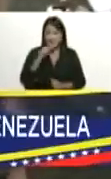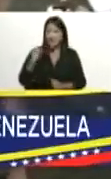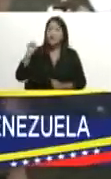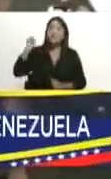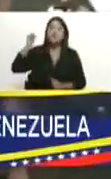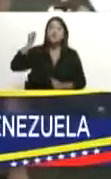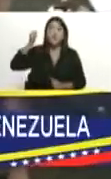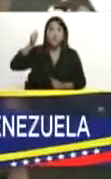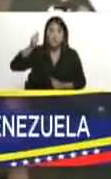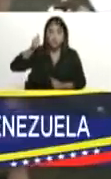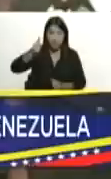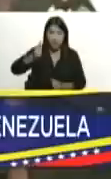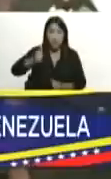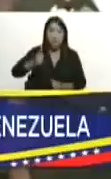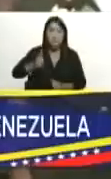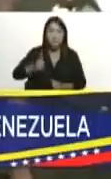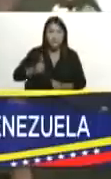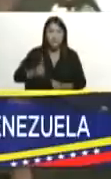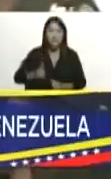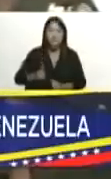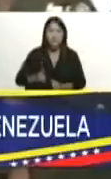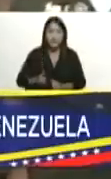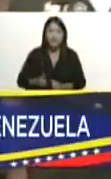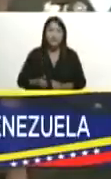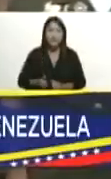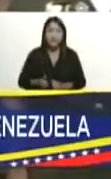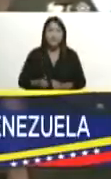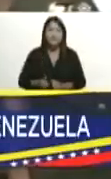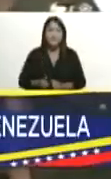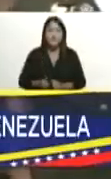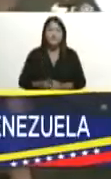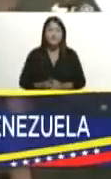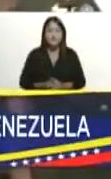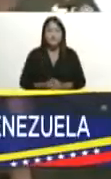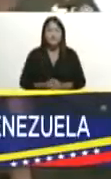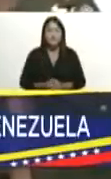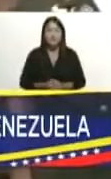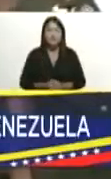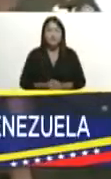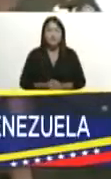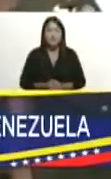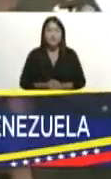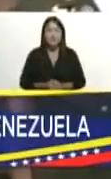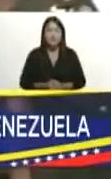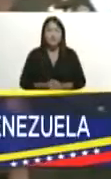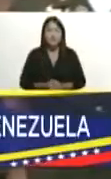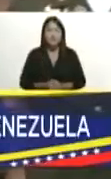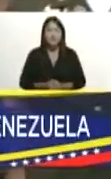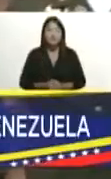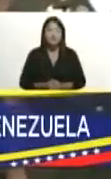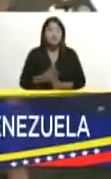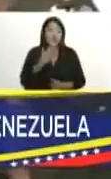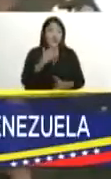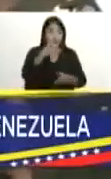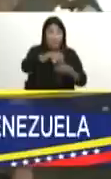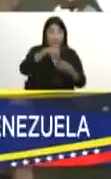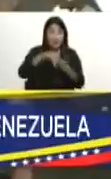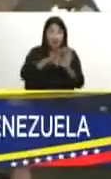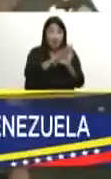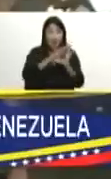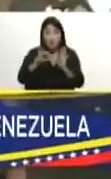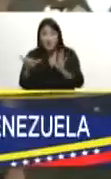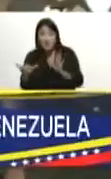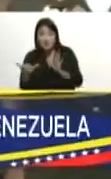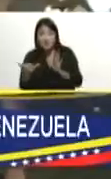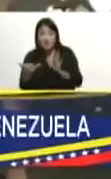incluso las elecciones de la constituyente, un acto donde se